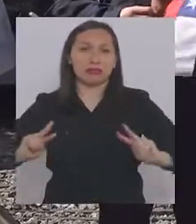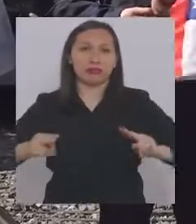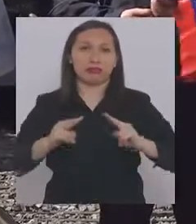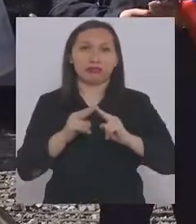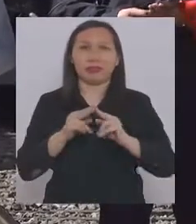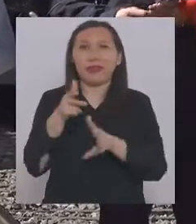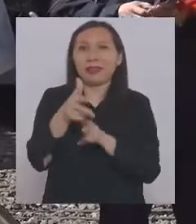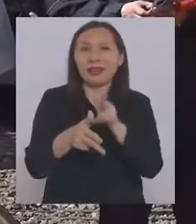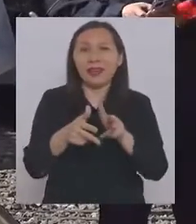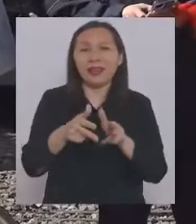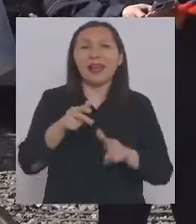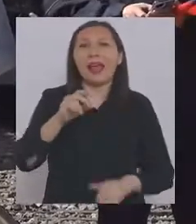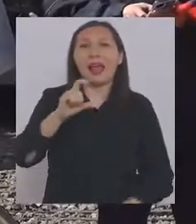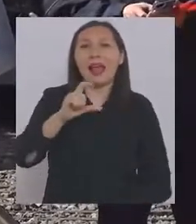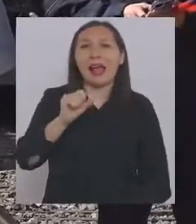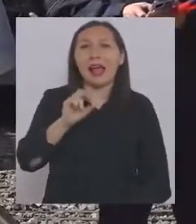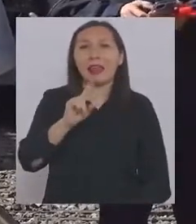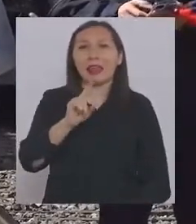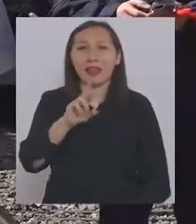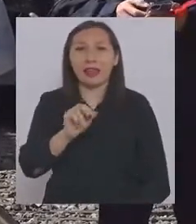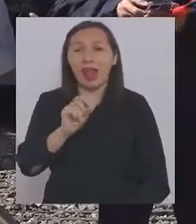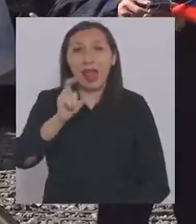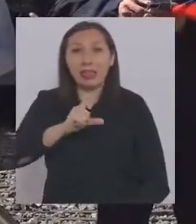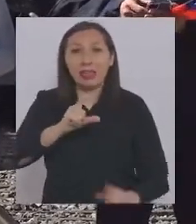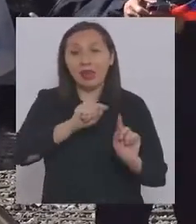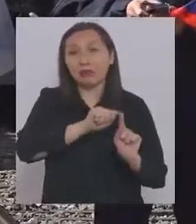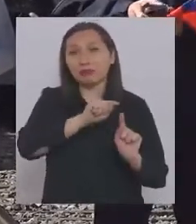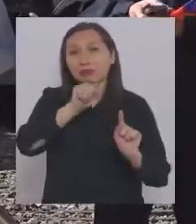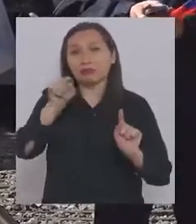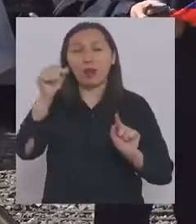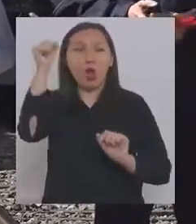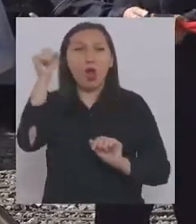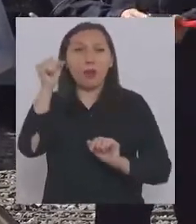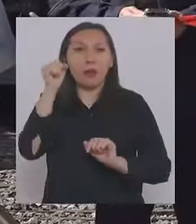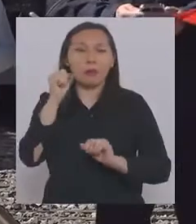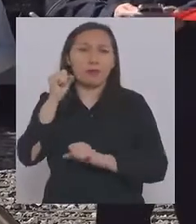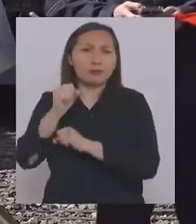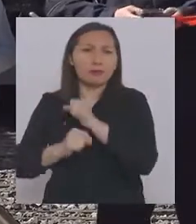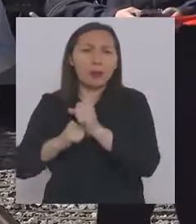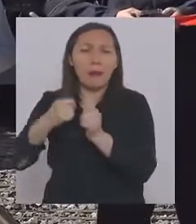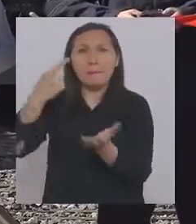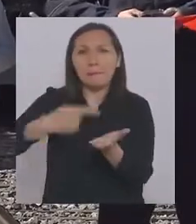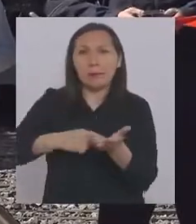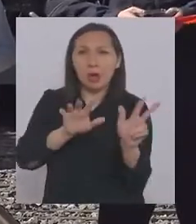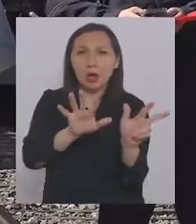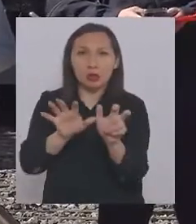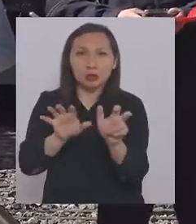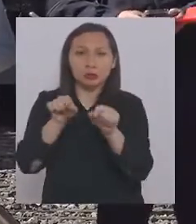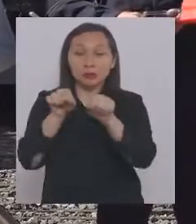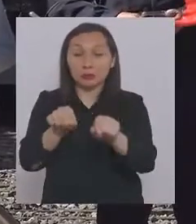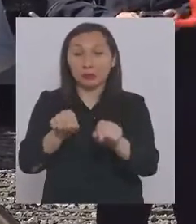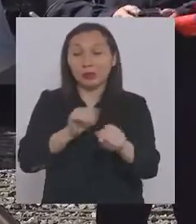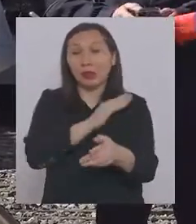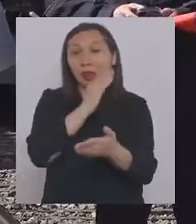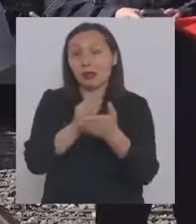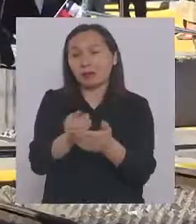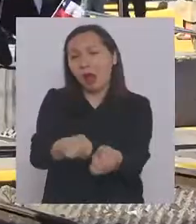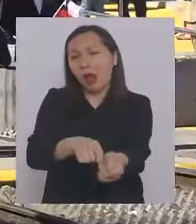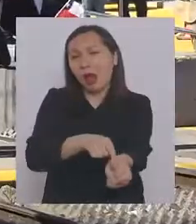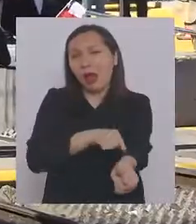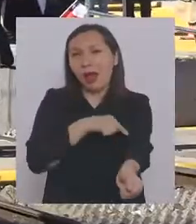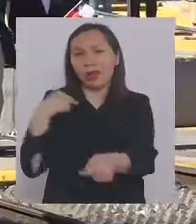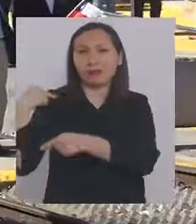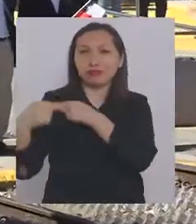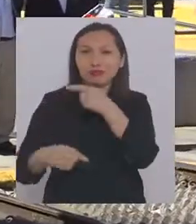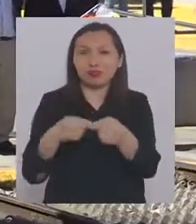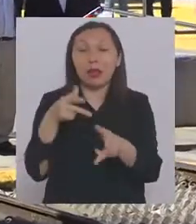de Caldera a Copiapó, en el siglo XIX. Desde entonces ha habido una larga historia y el